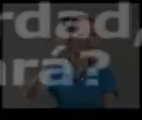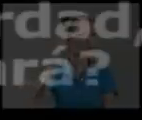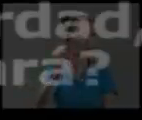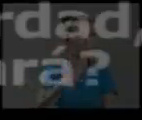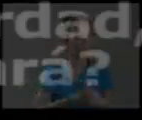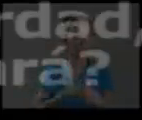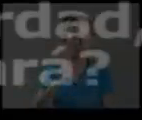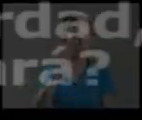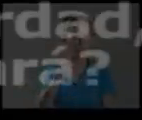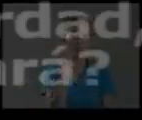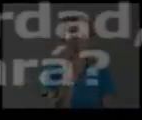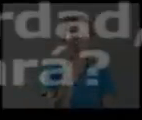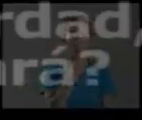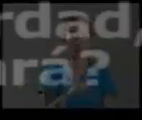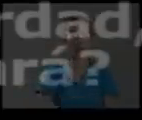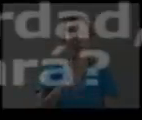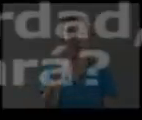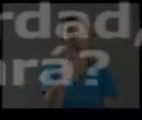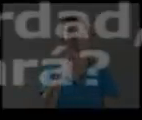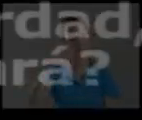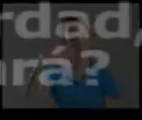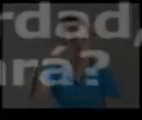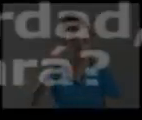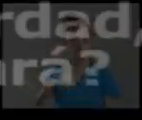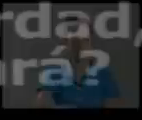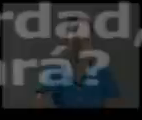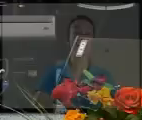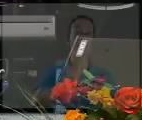Voltéese con un varón que tenga la par.